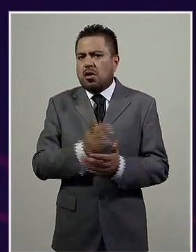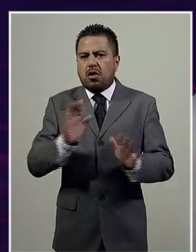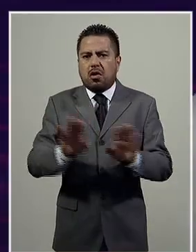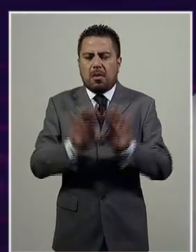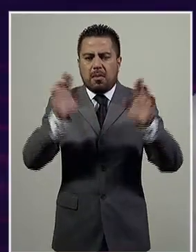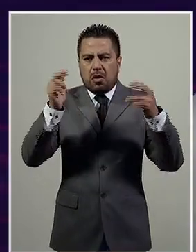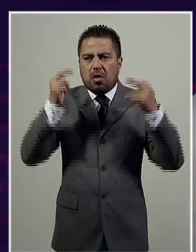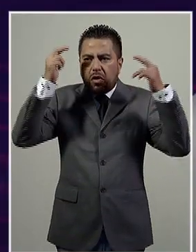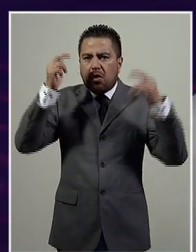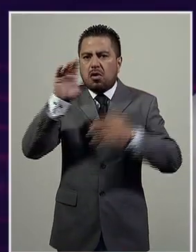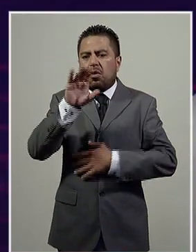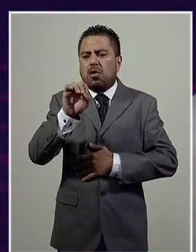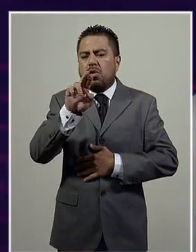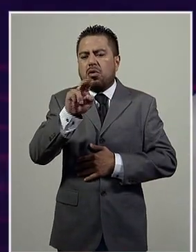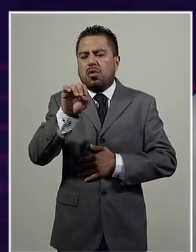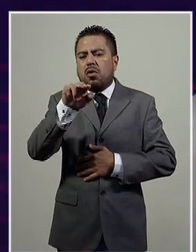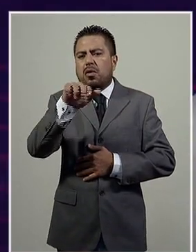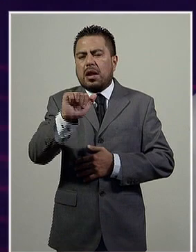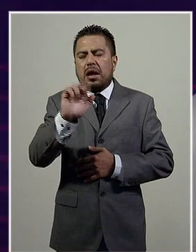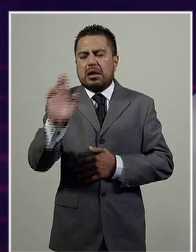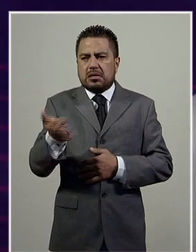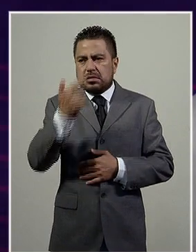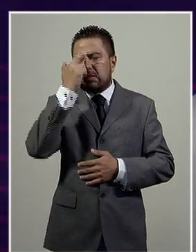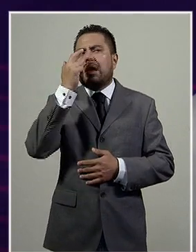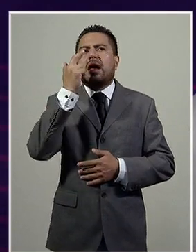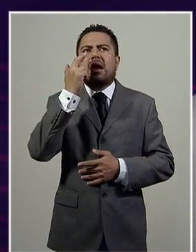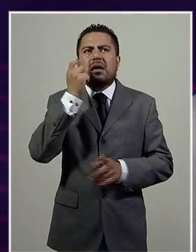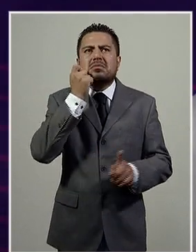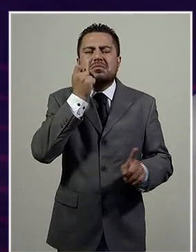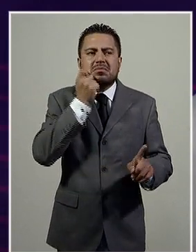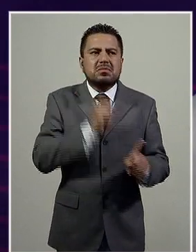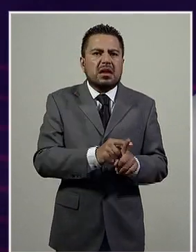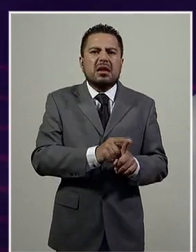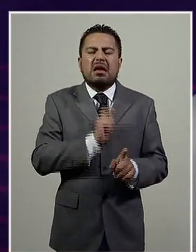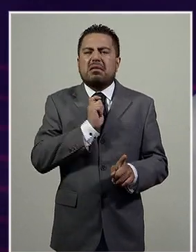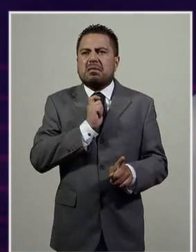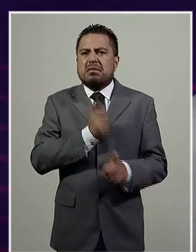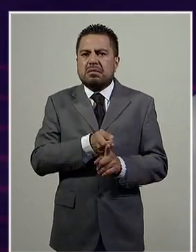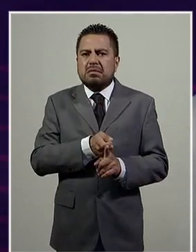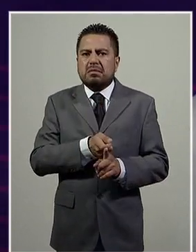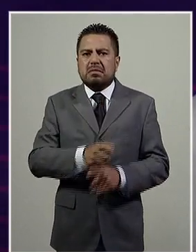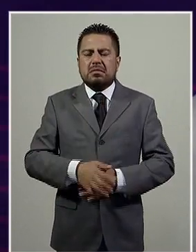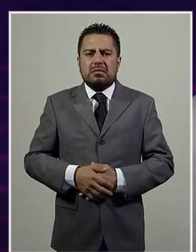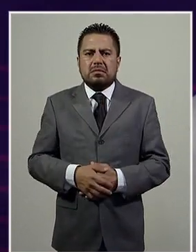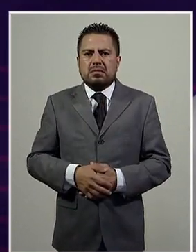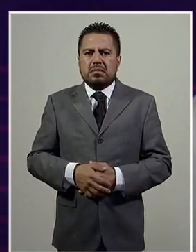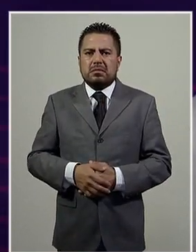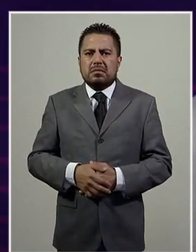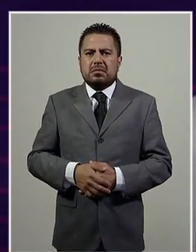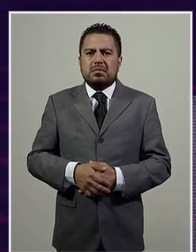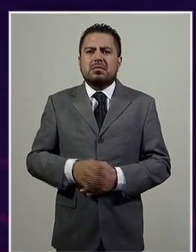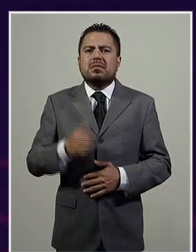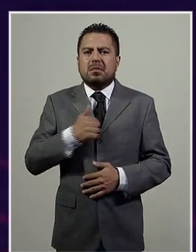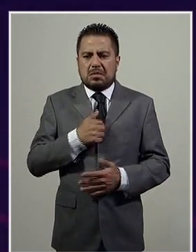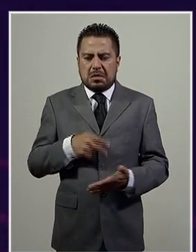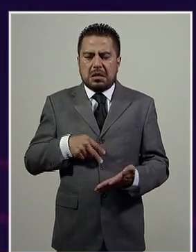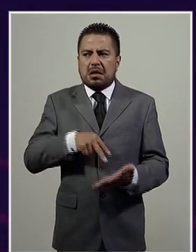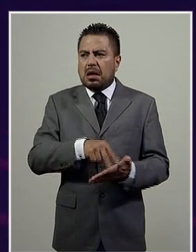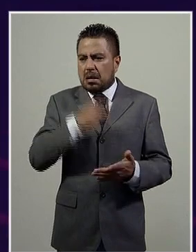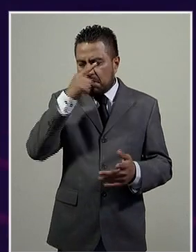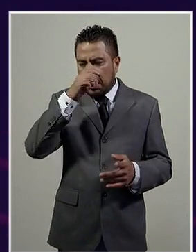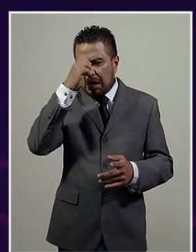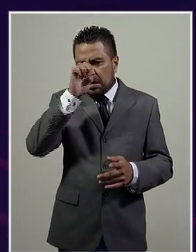corona, es un recordatorio de que estoy aquí para tener